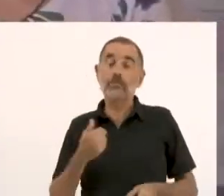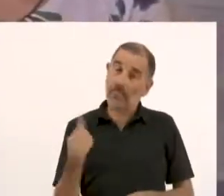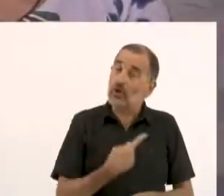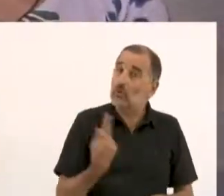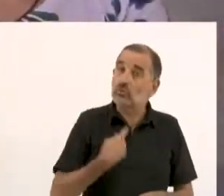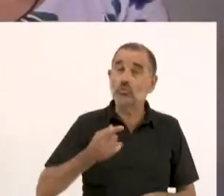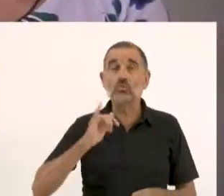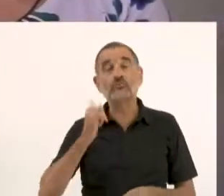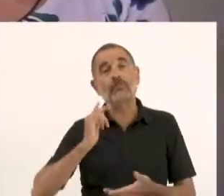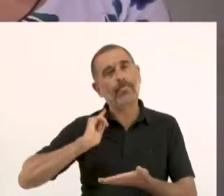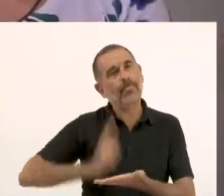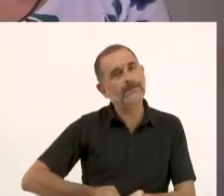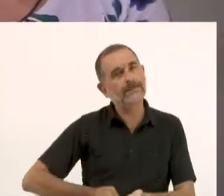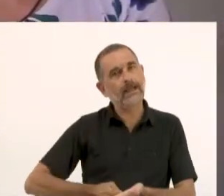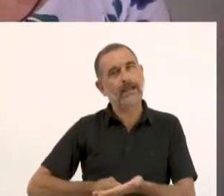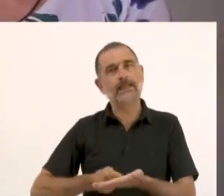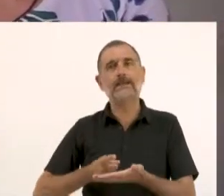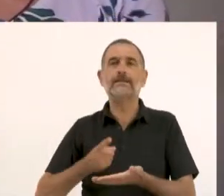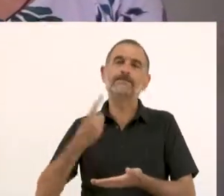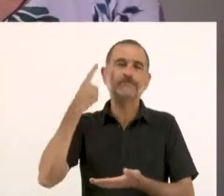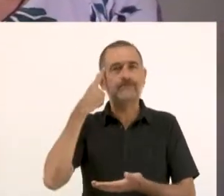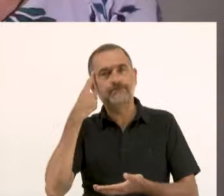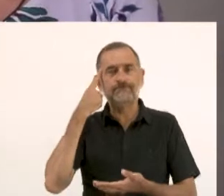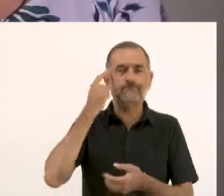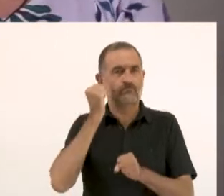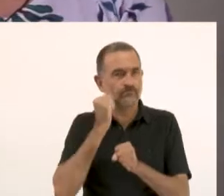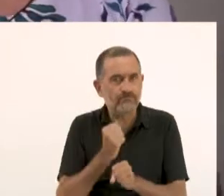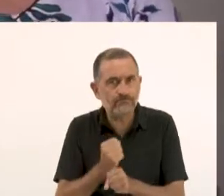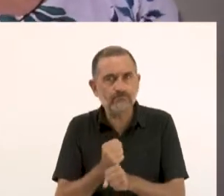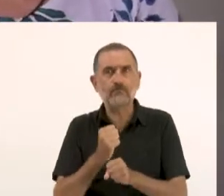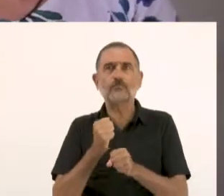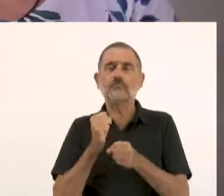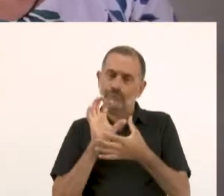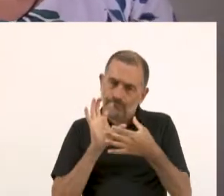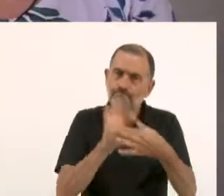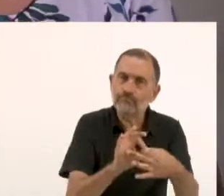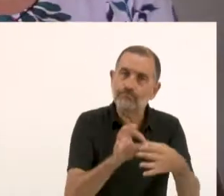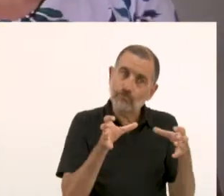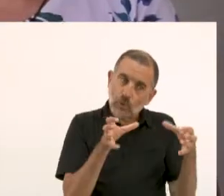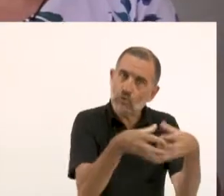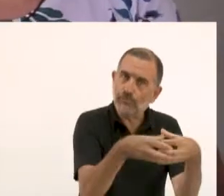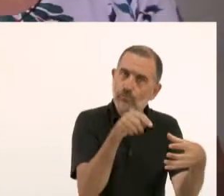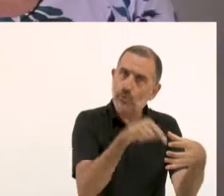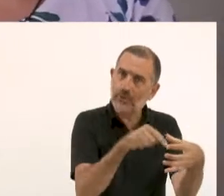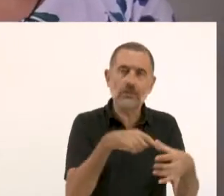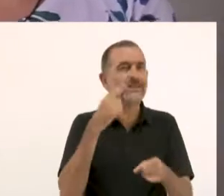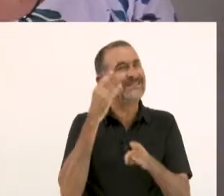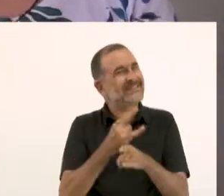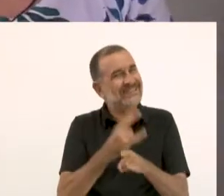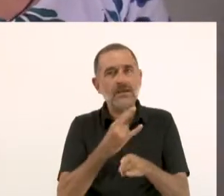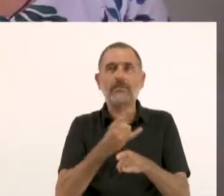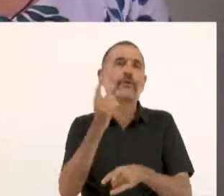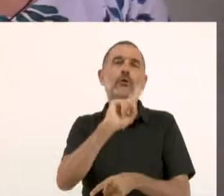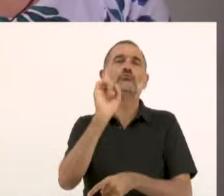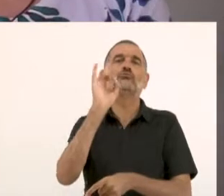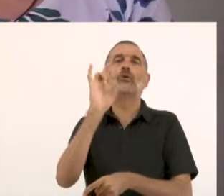Porque para nosotros trabajar con la comunidad, con otros actores sociales, que no es la universidad, que no es la academia,